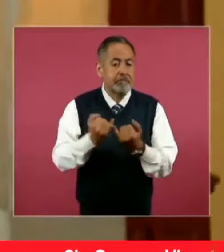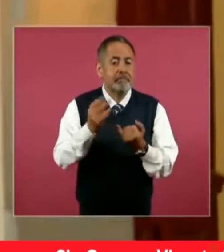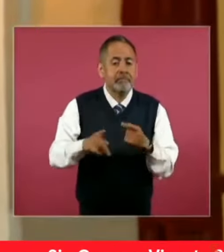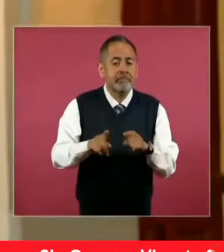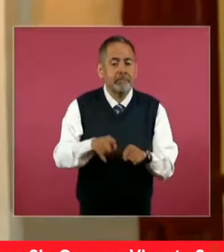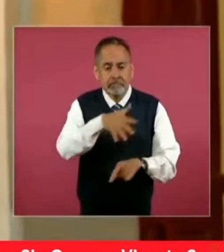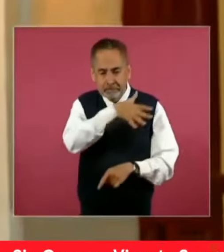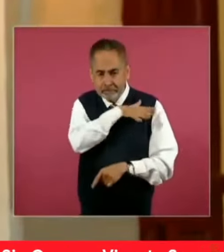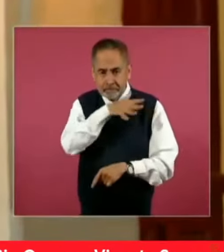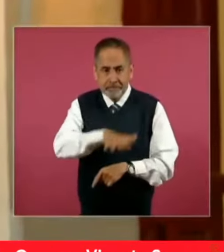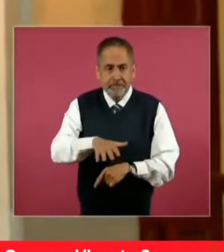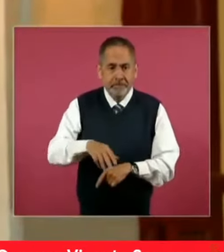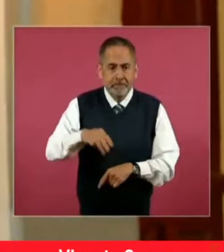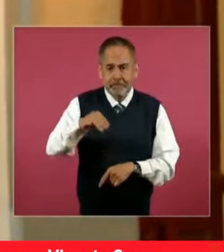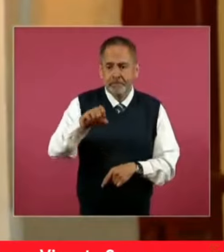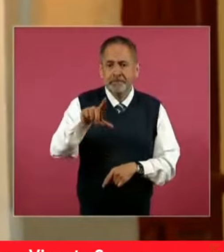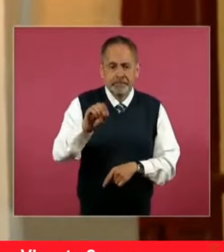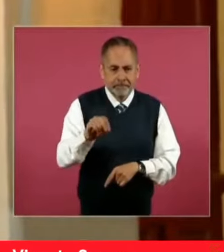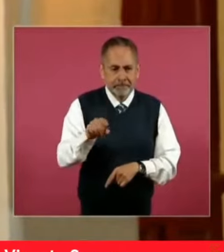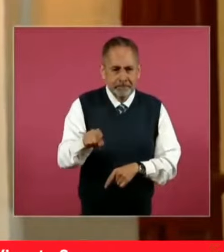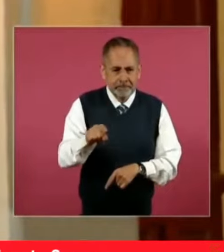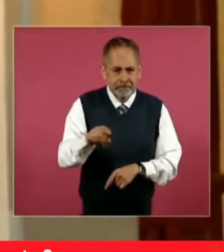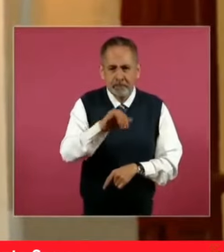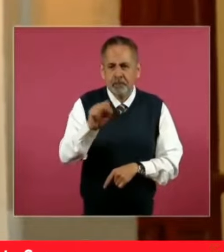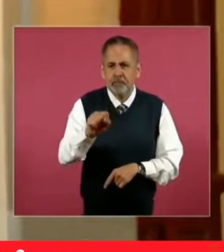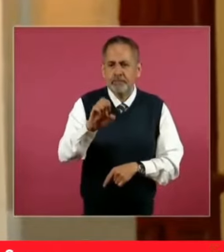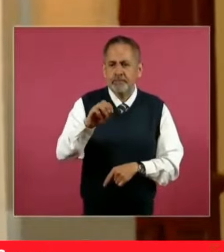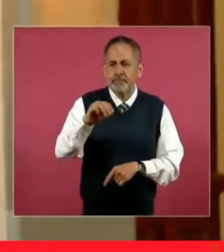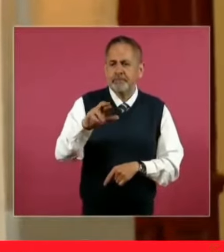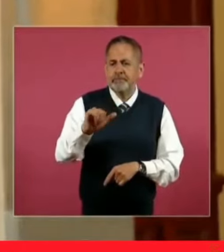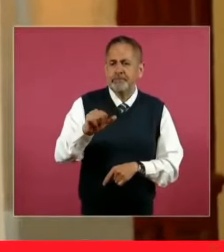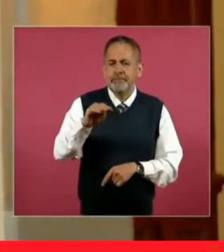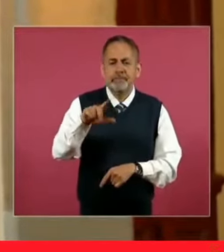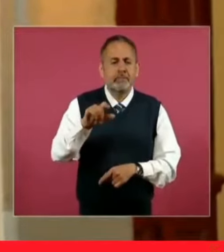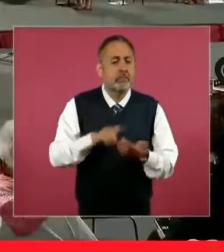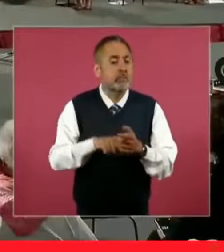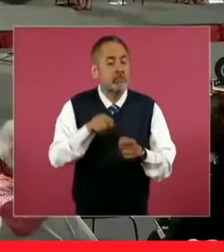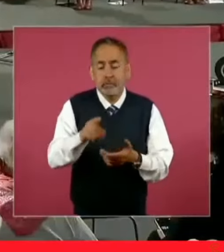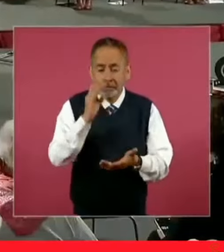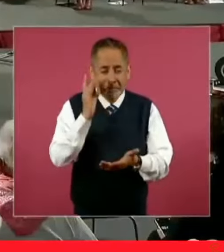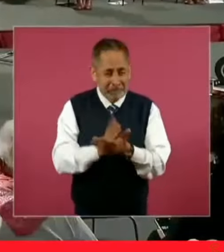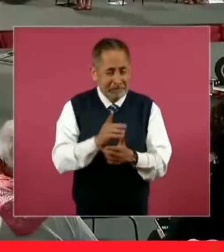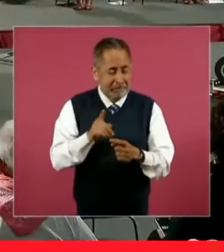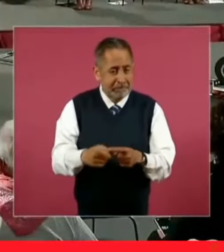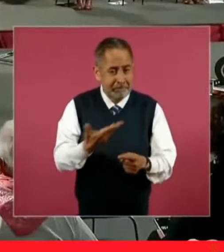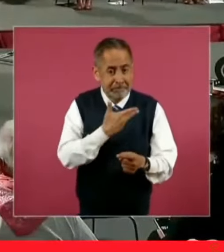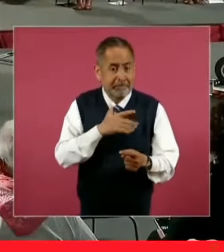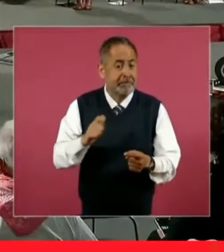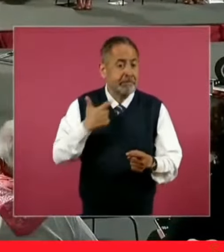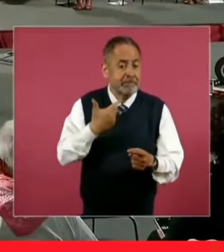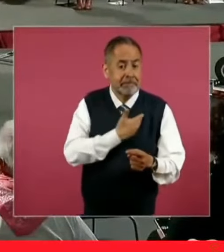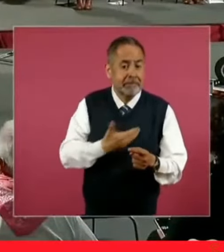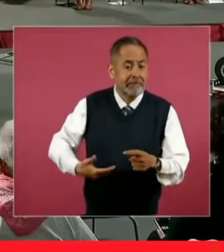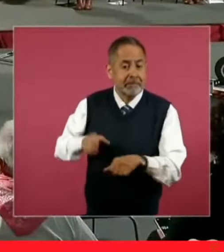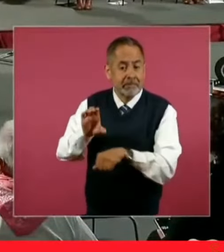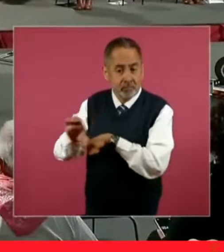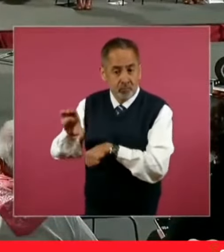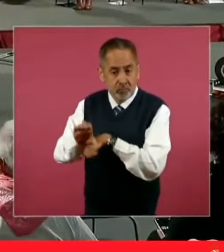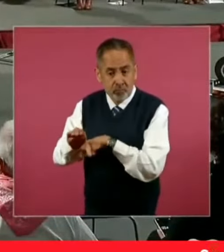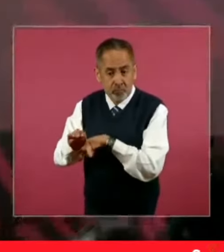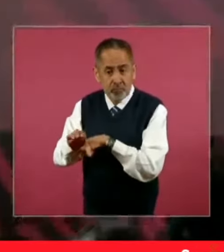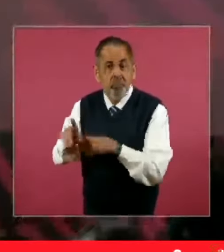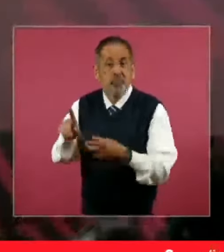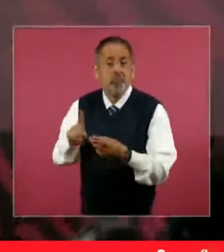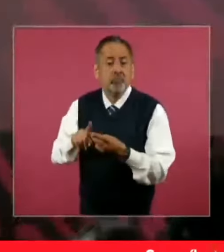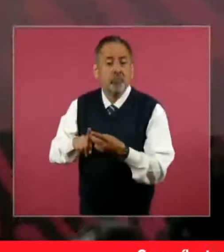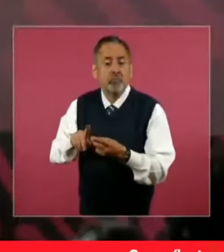del general Melo, José María Melo. Él es el único expresidente de Colombia que no descansa en su